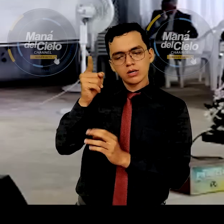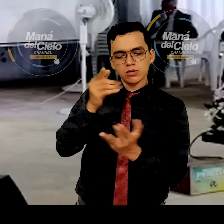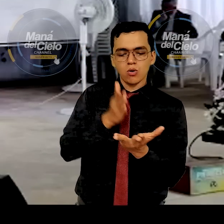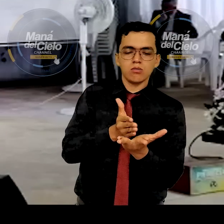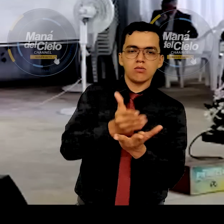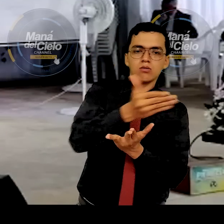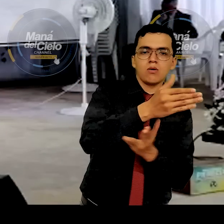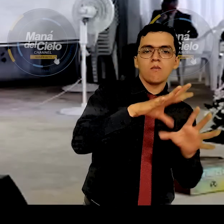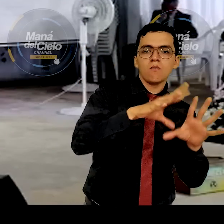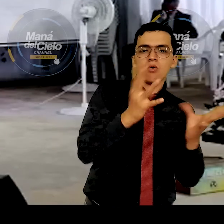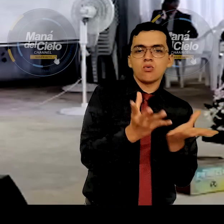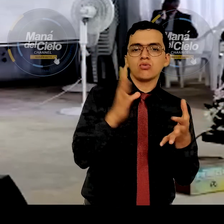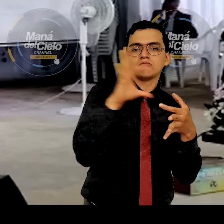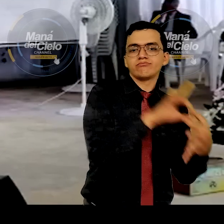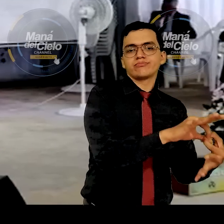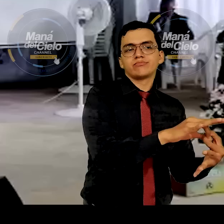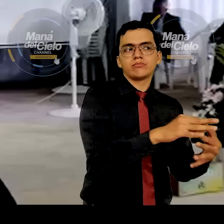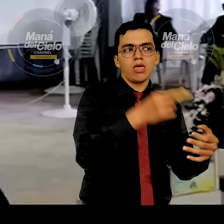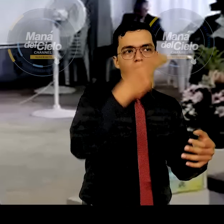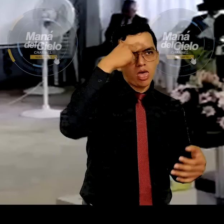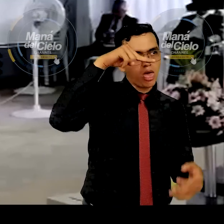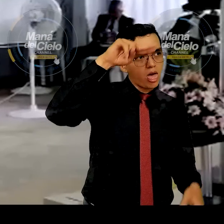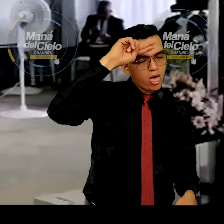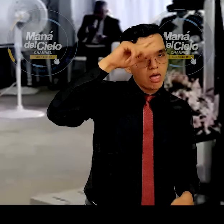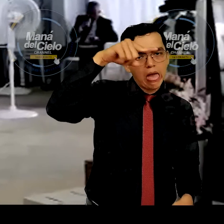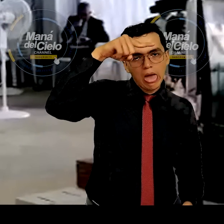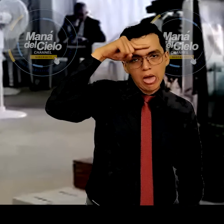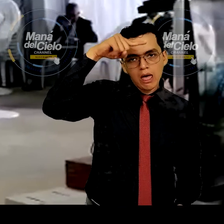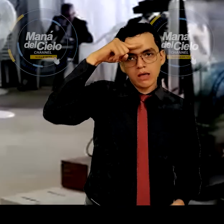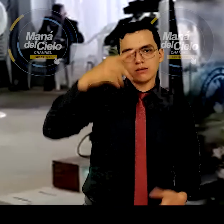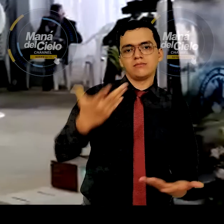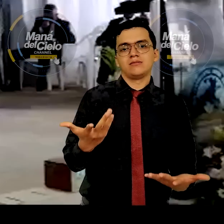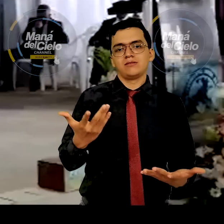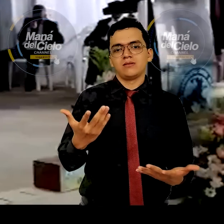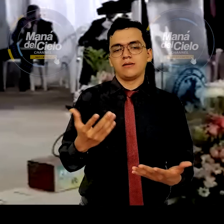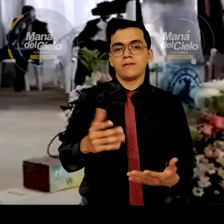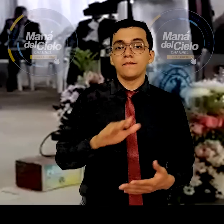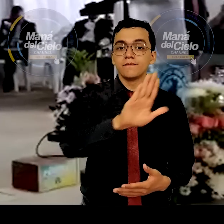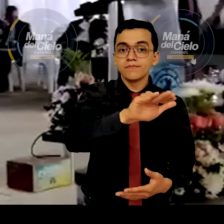¿Cómo ve el cristianismo la muerte?